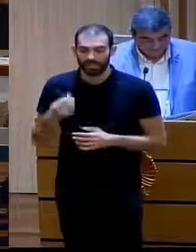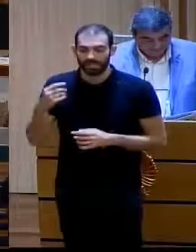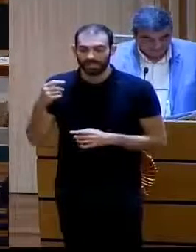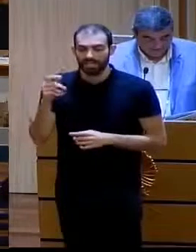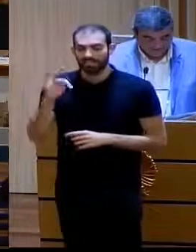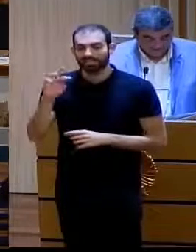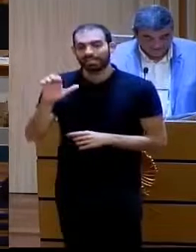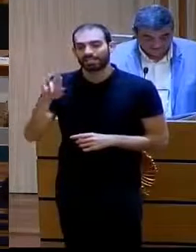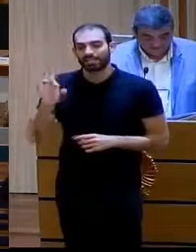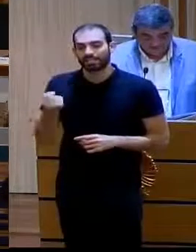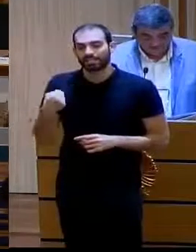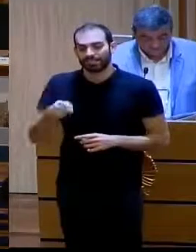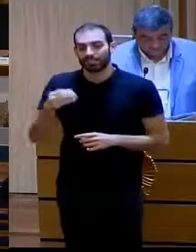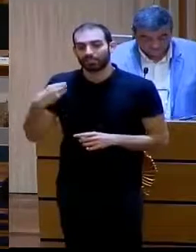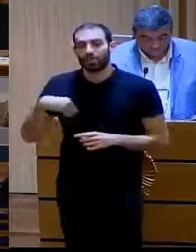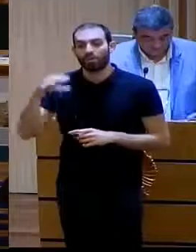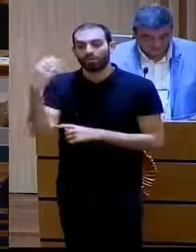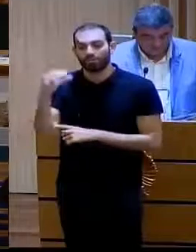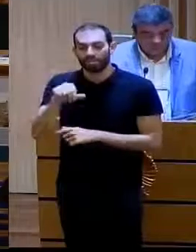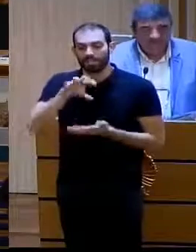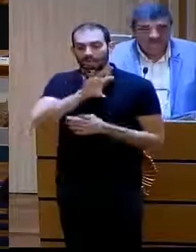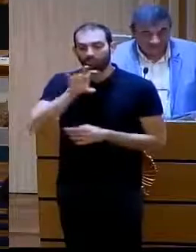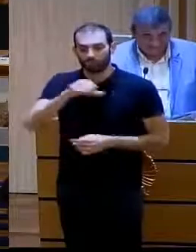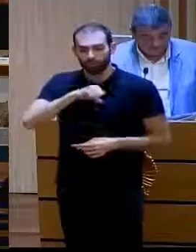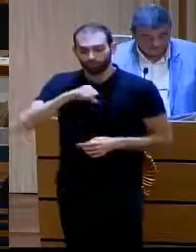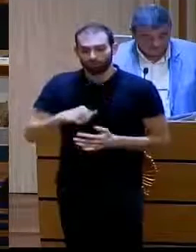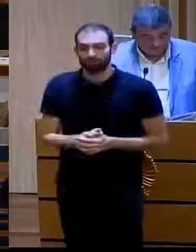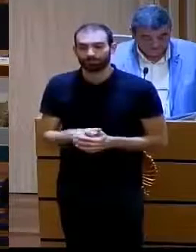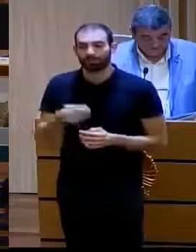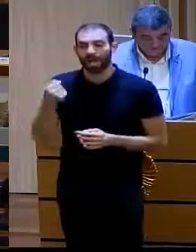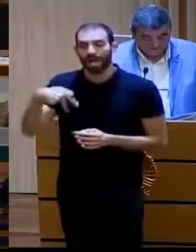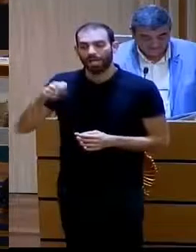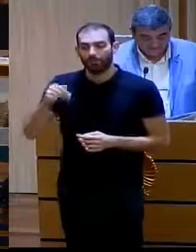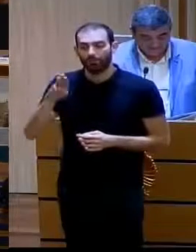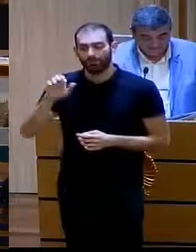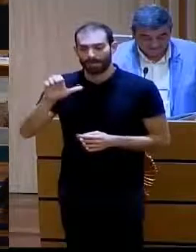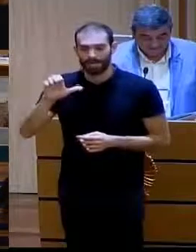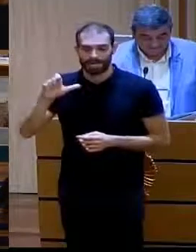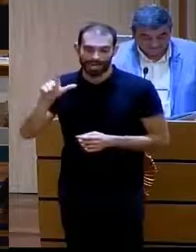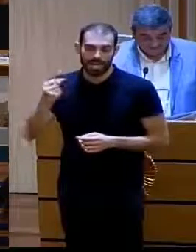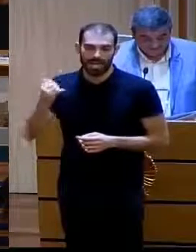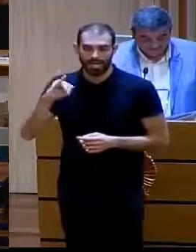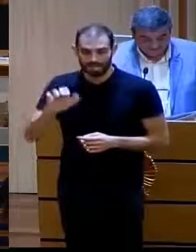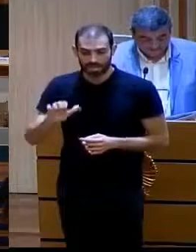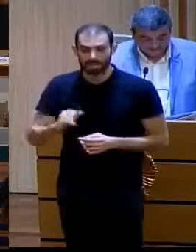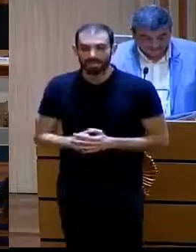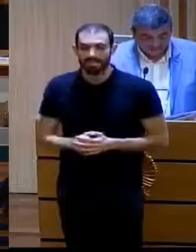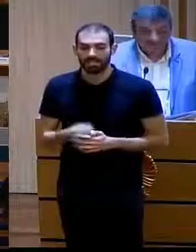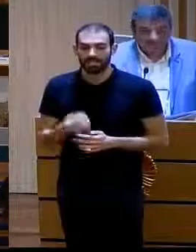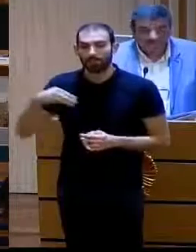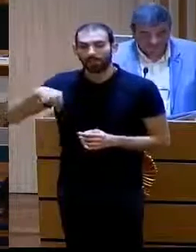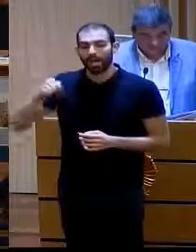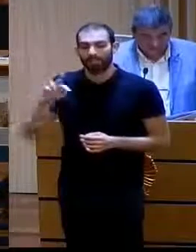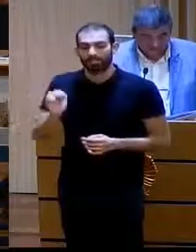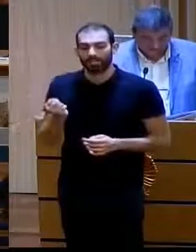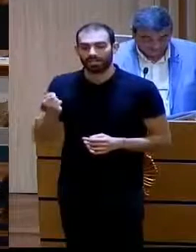CERMIs Autonómicos, Ana Peláez, comisionada de Género del CERMI, Marta Valencia, presidenta de la Comisión de la Mujer del